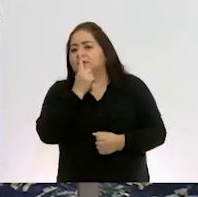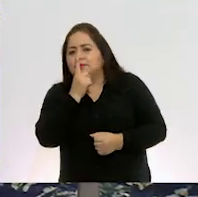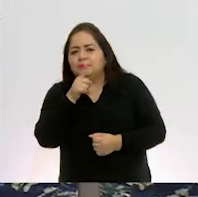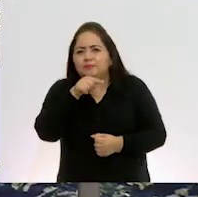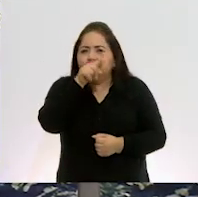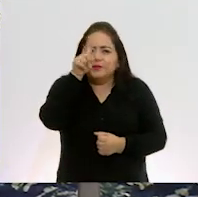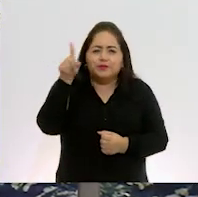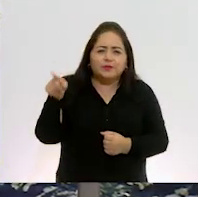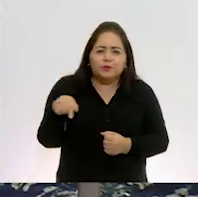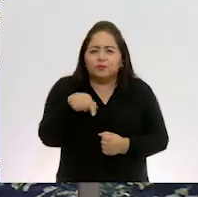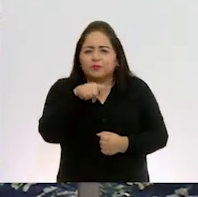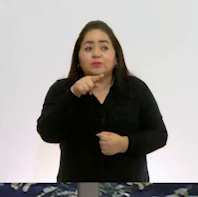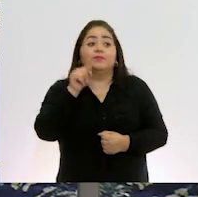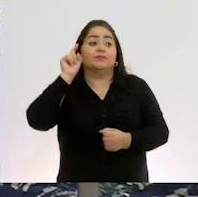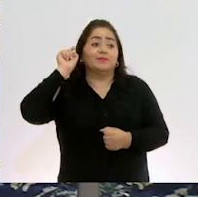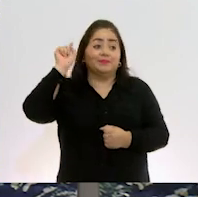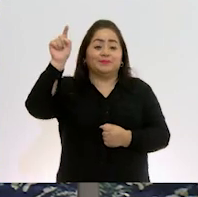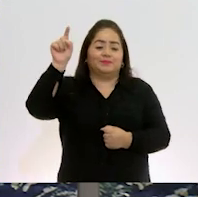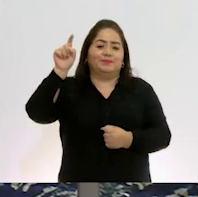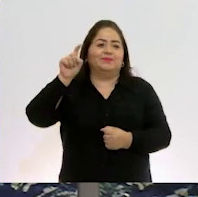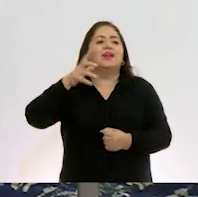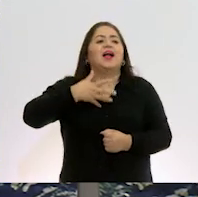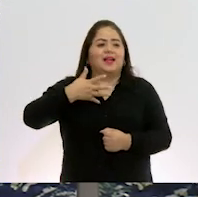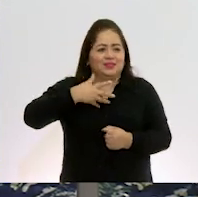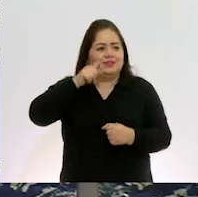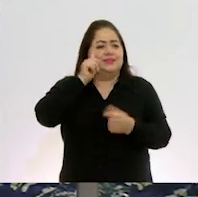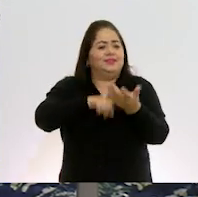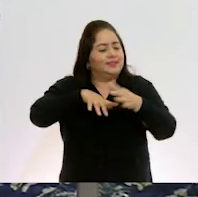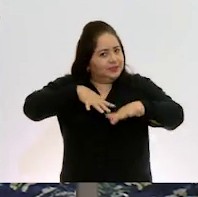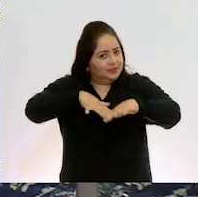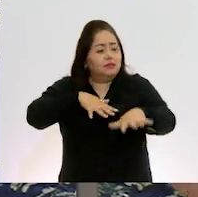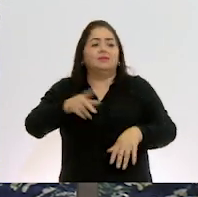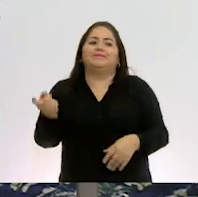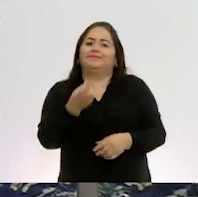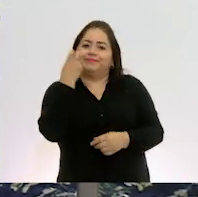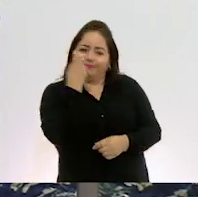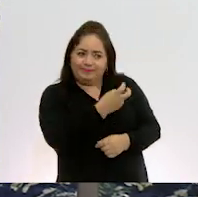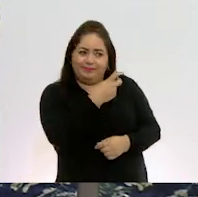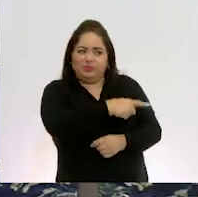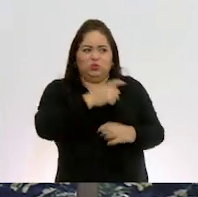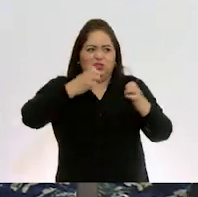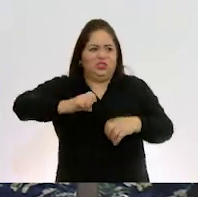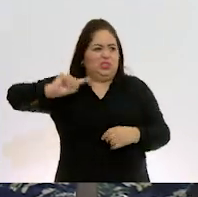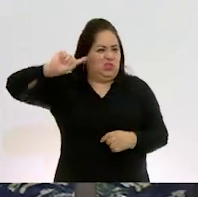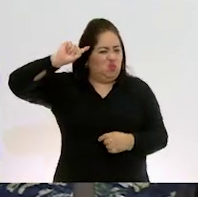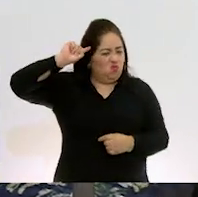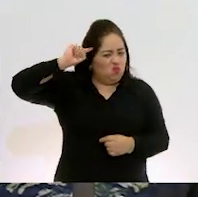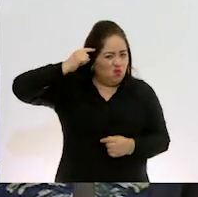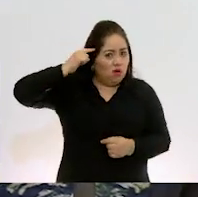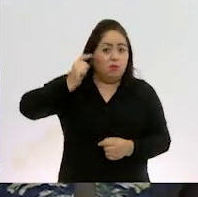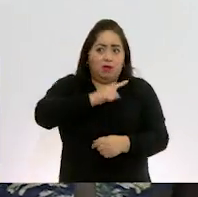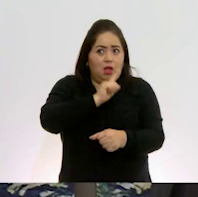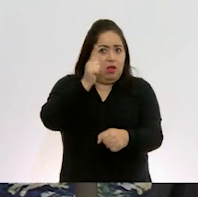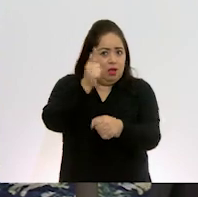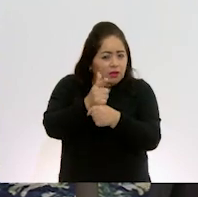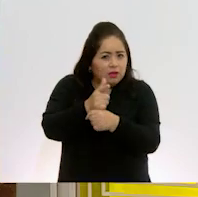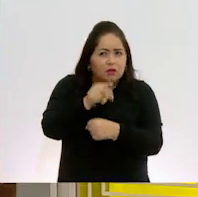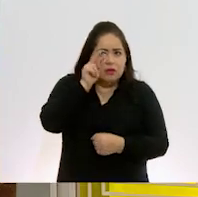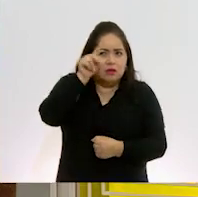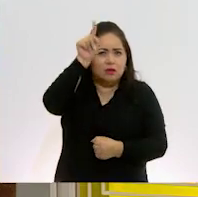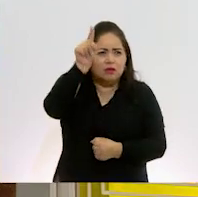tráfico está aquí. Aquí está el tráfico. Exacto. Estabas enojado, pero te diste cuenta que